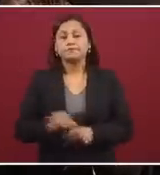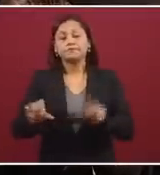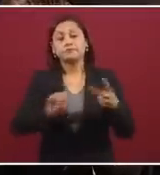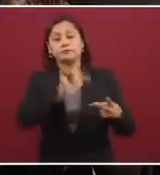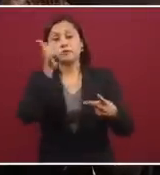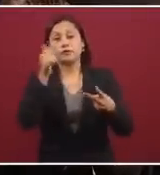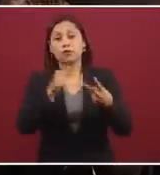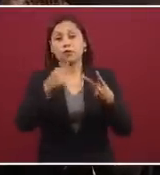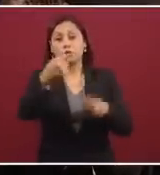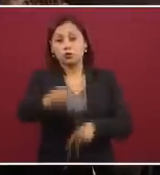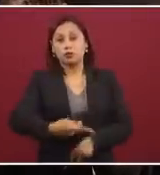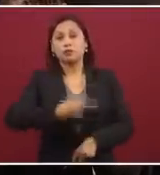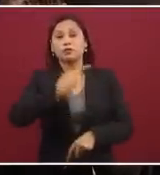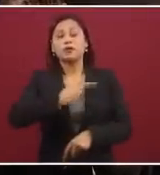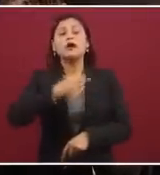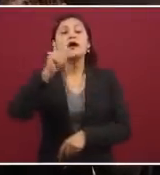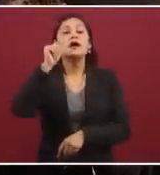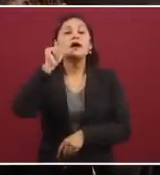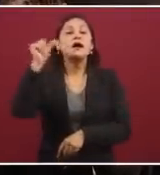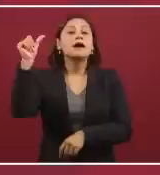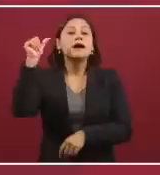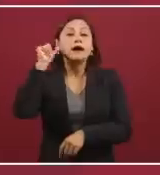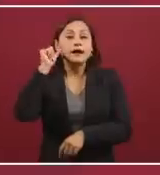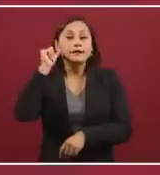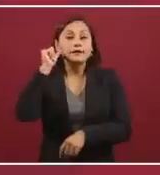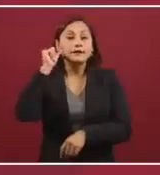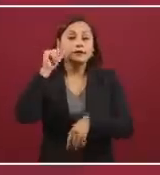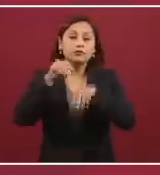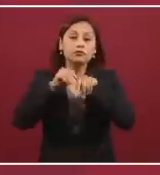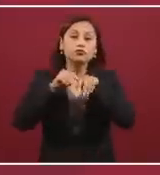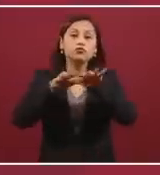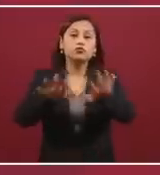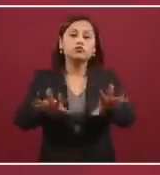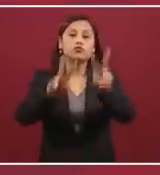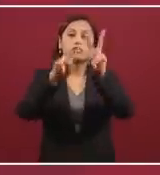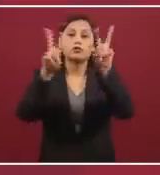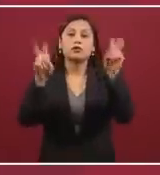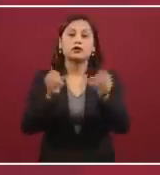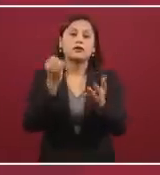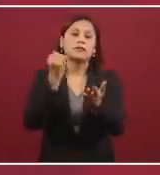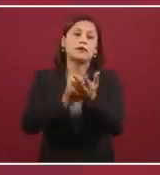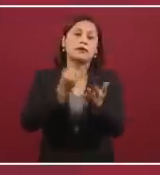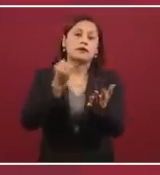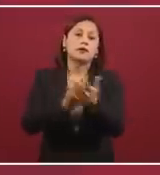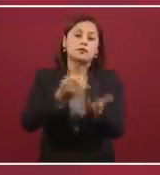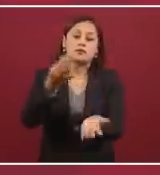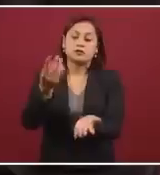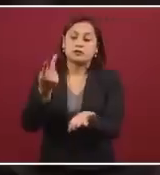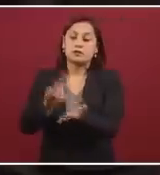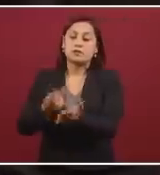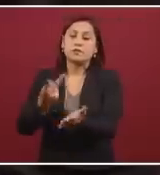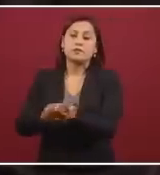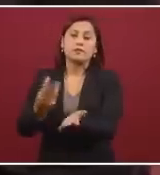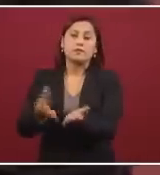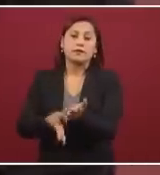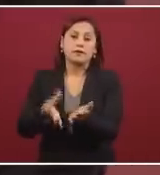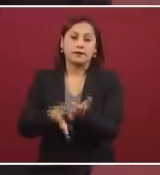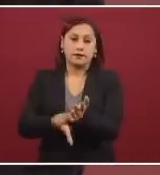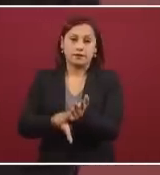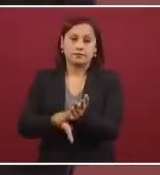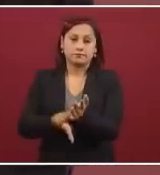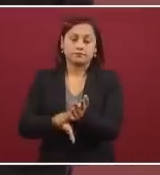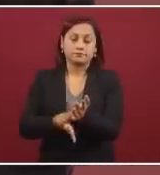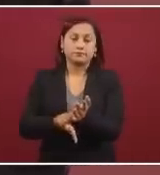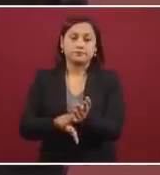los dados conocer ayer sobre aranceles salga al acero hoy tenemos